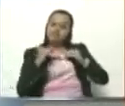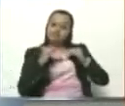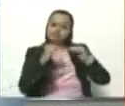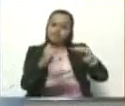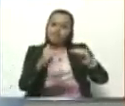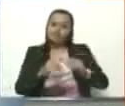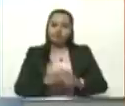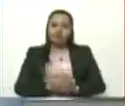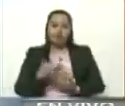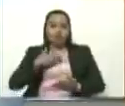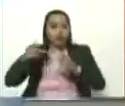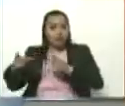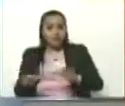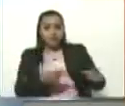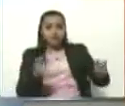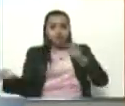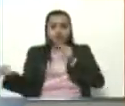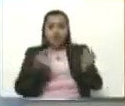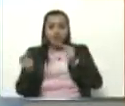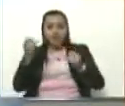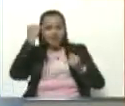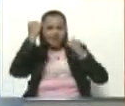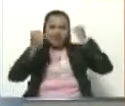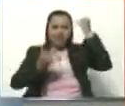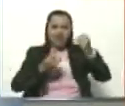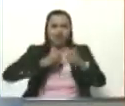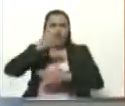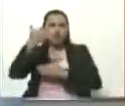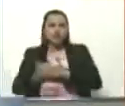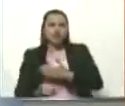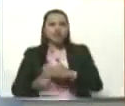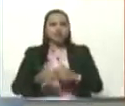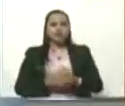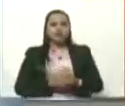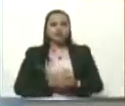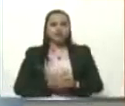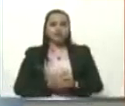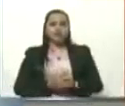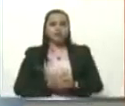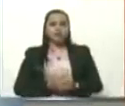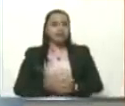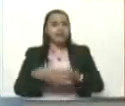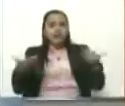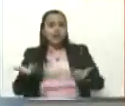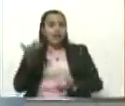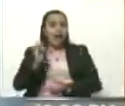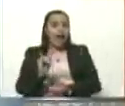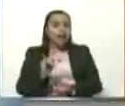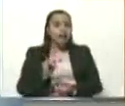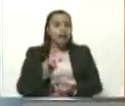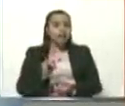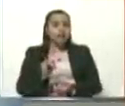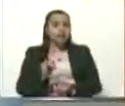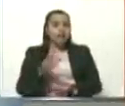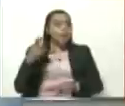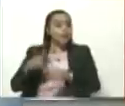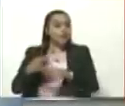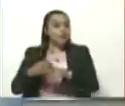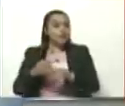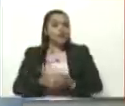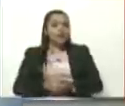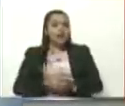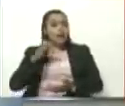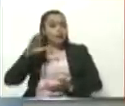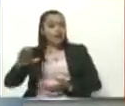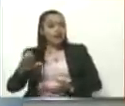te invito a es al debate de las ideas de los proyectos qué es lo que está en juego para el país la defensa de la soberanía